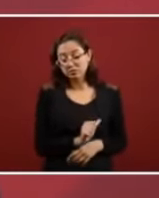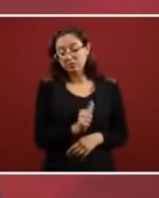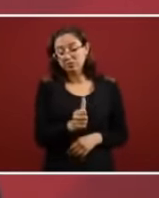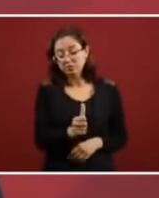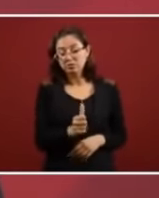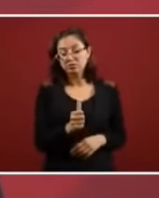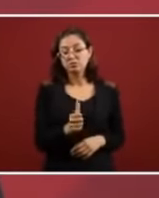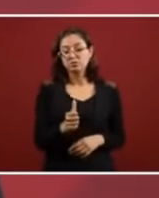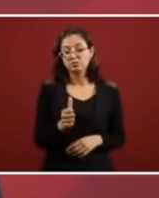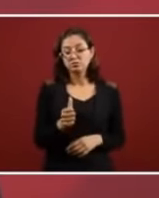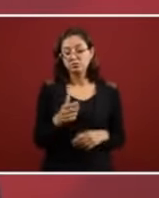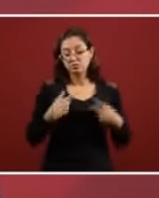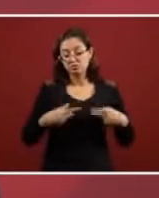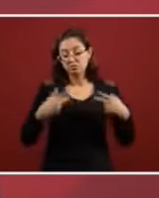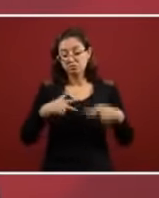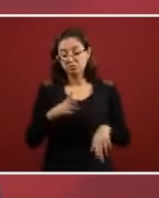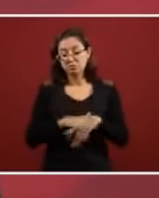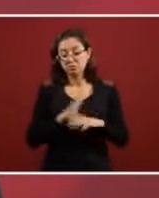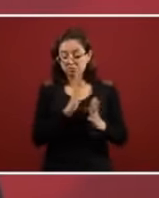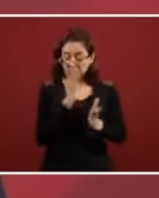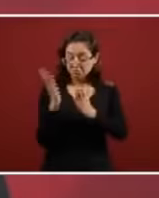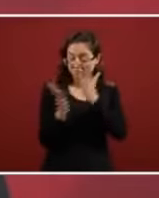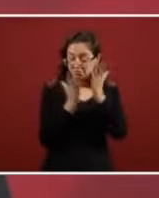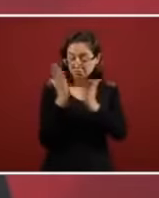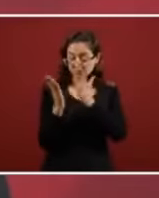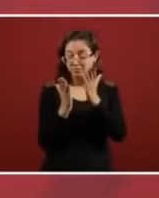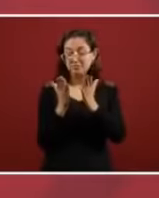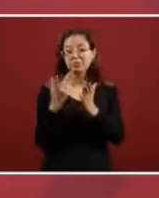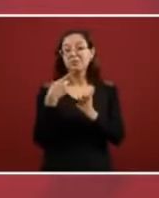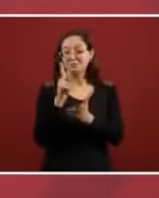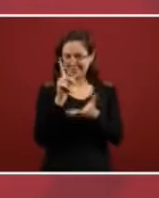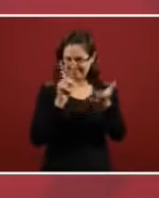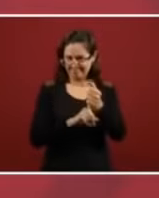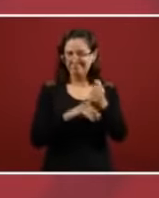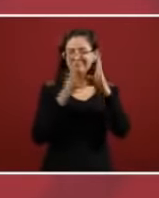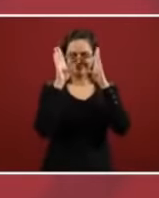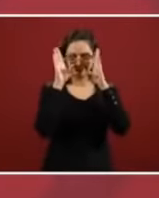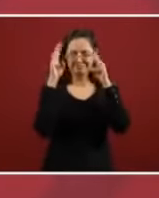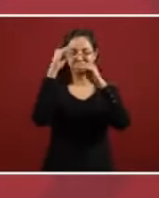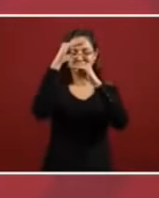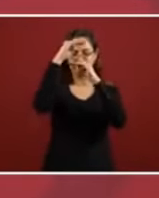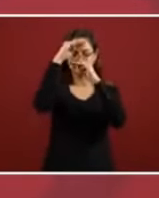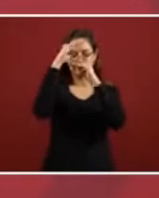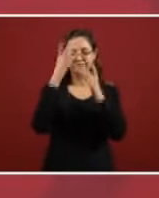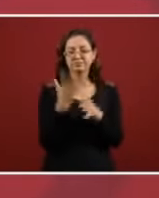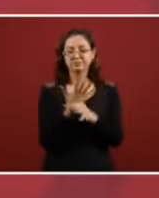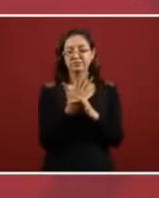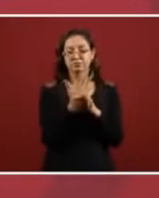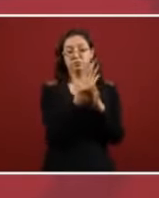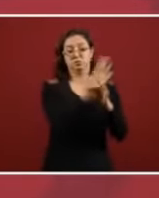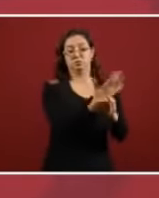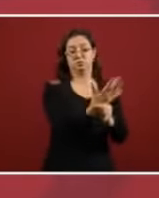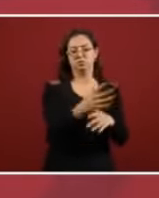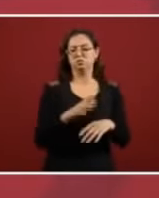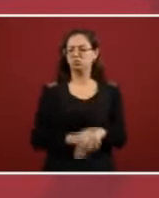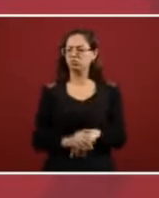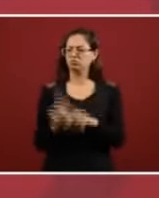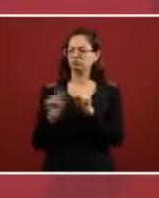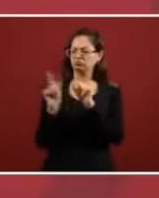los teóricos del pensamiento conservador hablan de la razón de estado